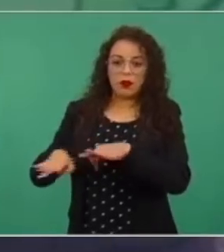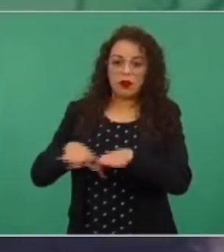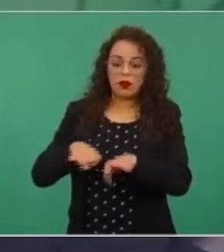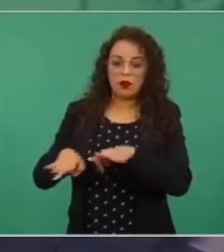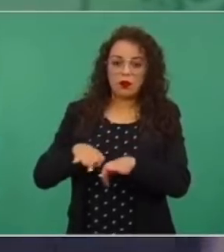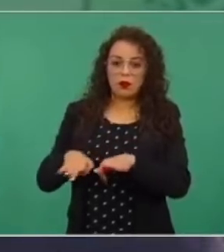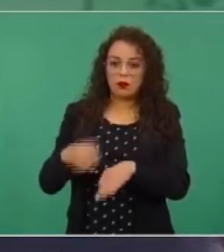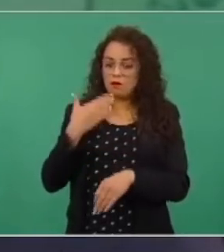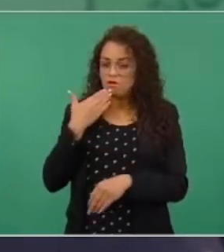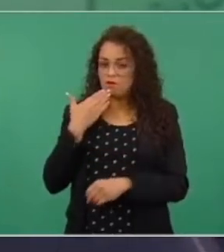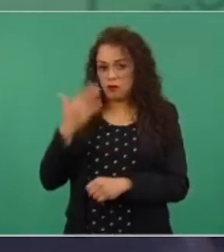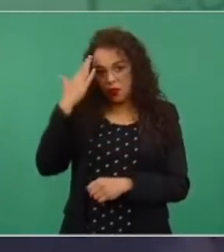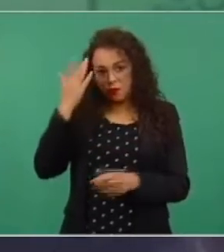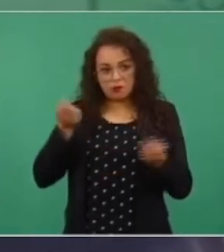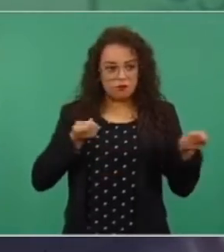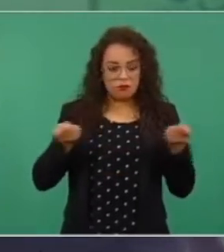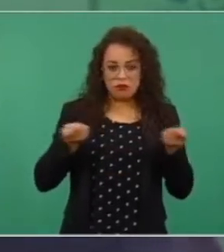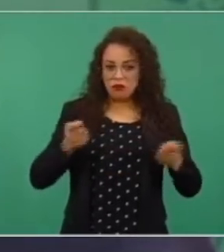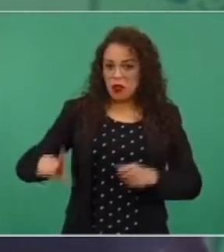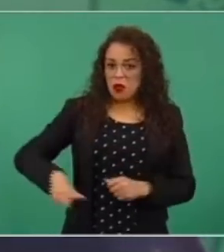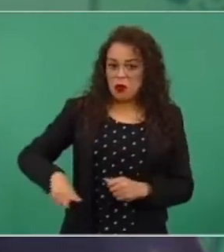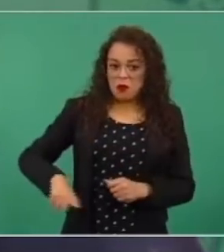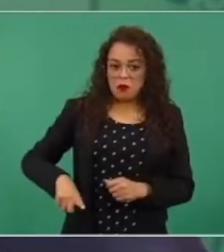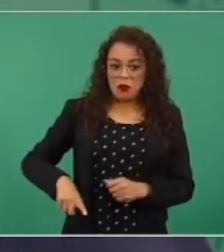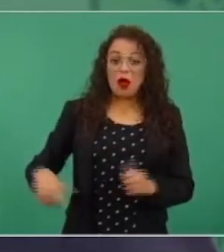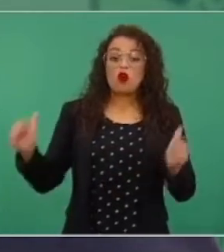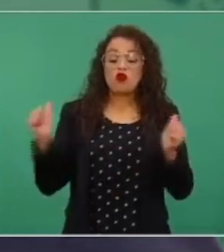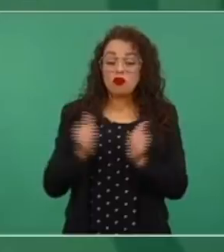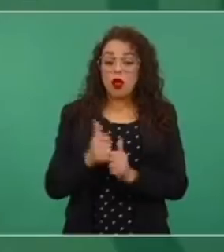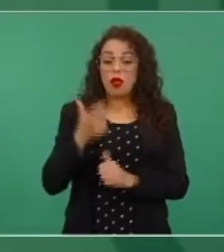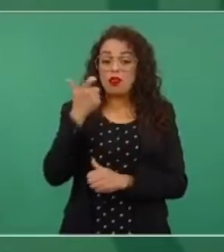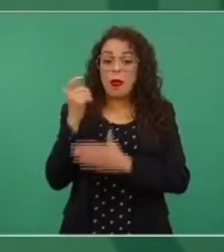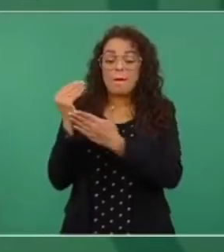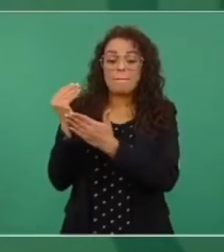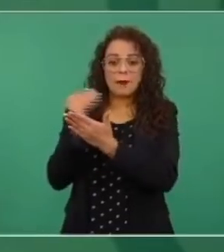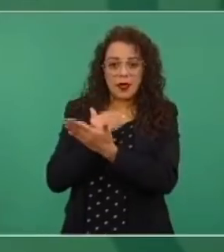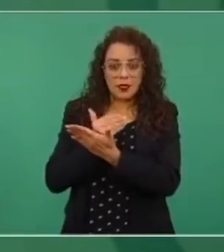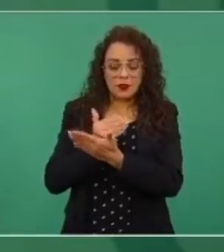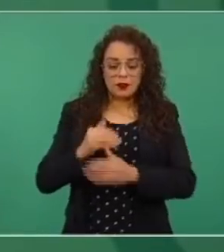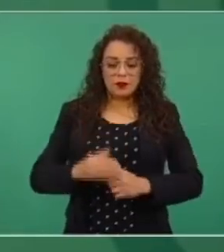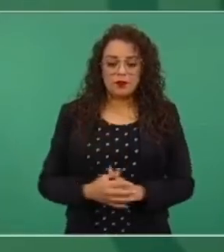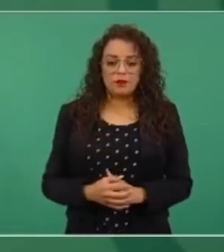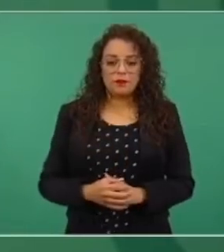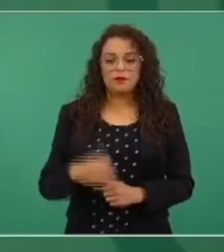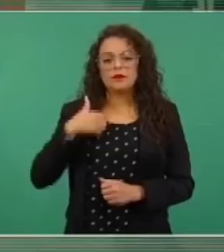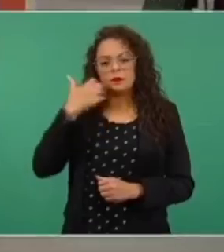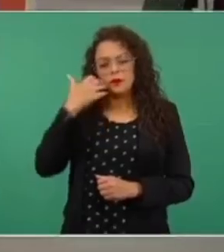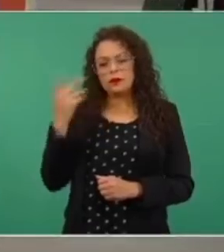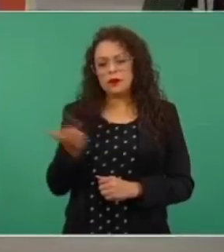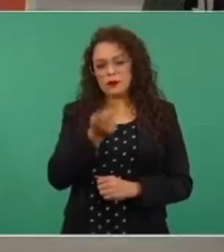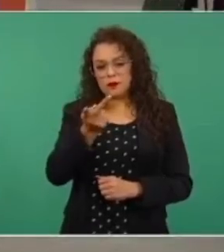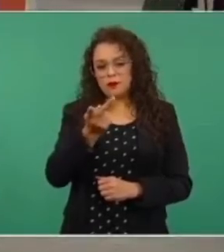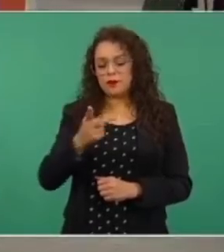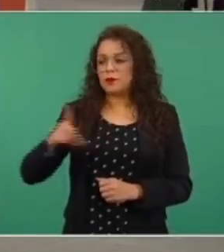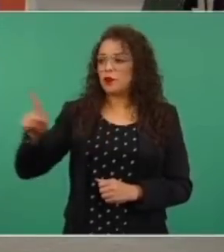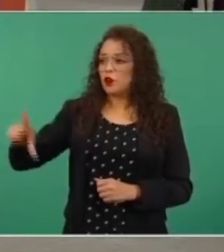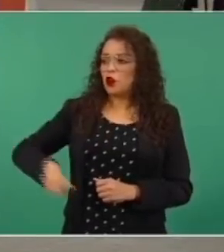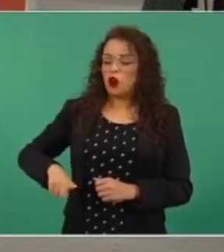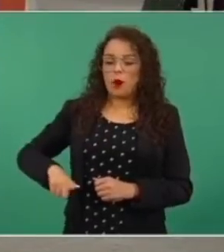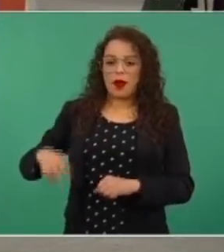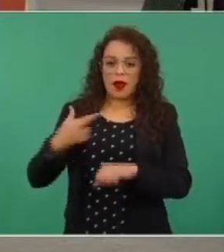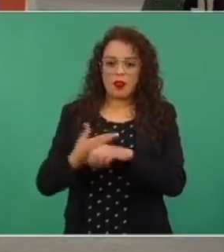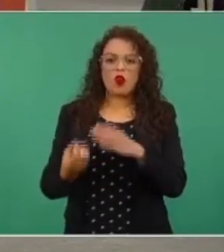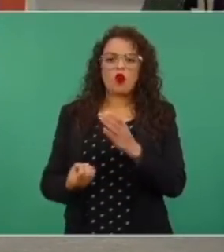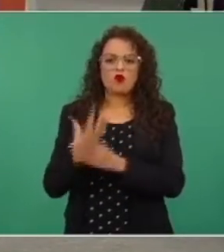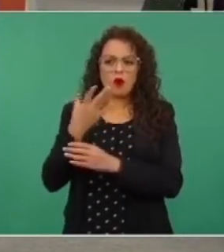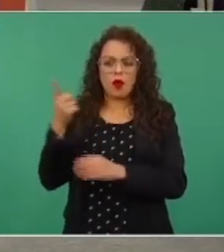la conducción del gobierno con menos dinero. Presidente, si los nuevos gobernadores le pidieran asesoría con su equipo